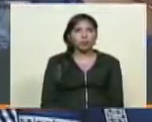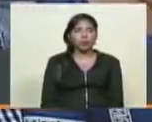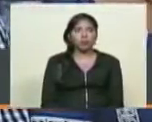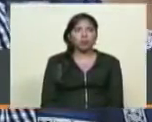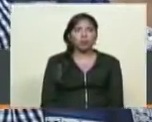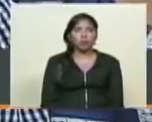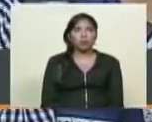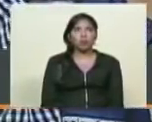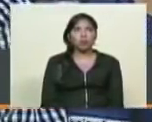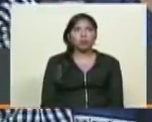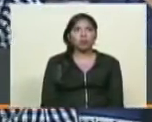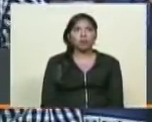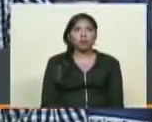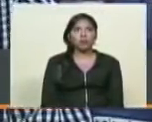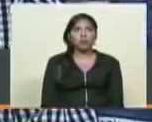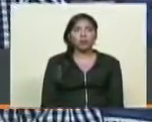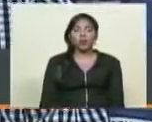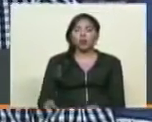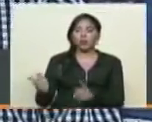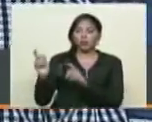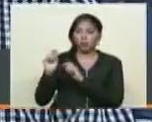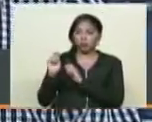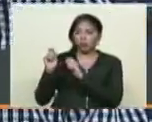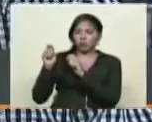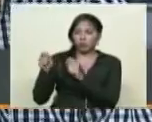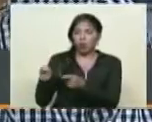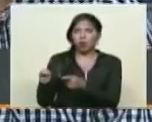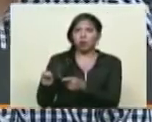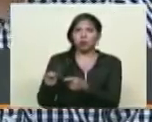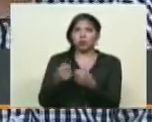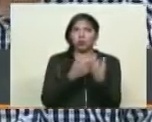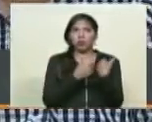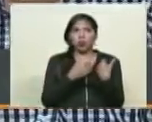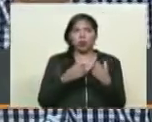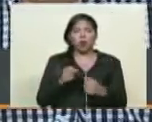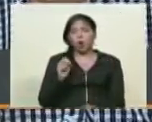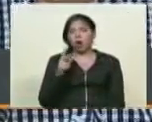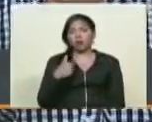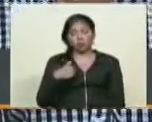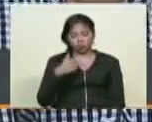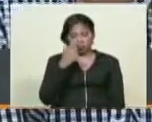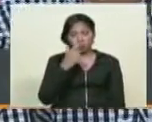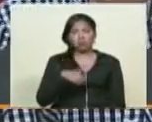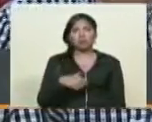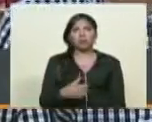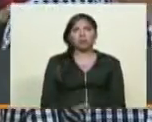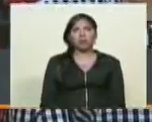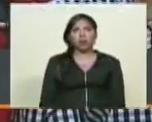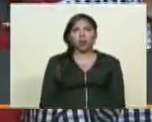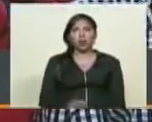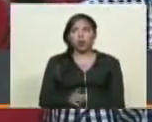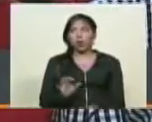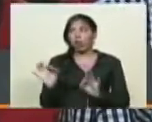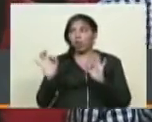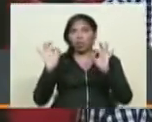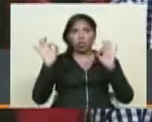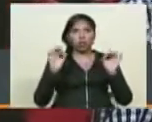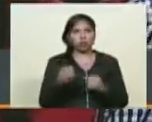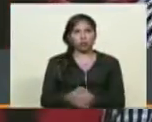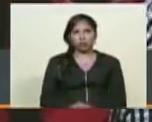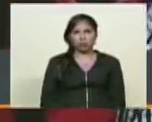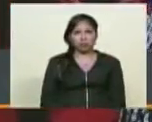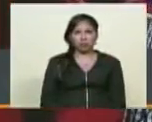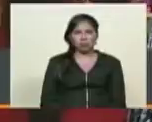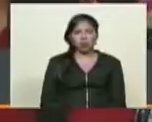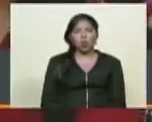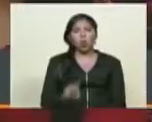dieron la responsabilidad, entendido. Aquí estoy yo para cumplir la instrucción que me den. No vieron para los lados. Y con respecto a la estrategia, no,